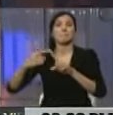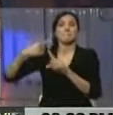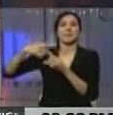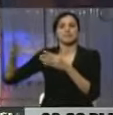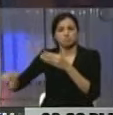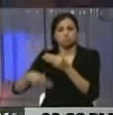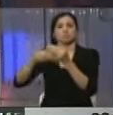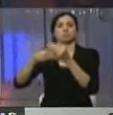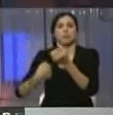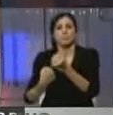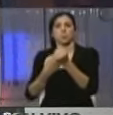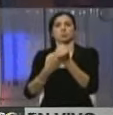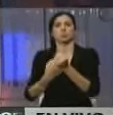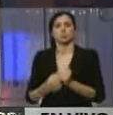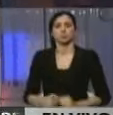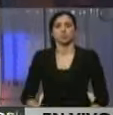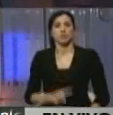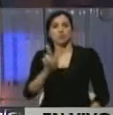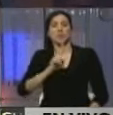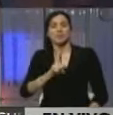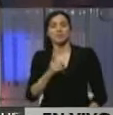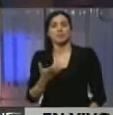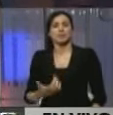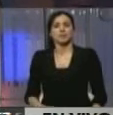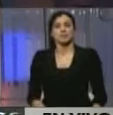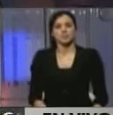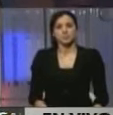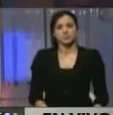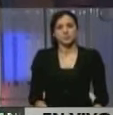complementarias, porque Venezuela tiene que llegar al punto